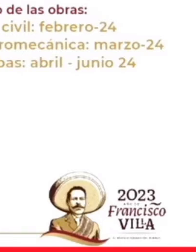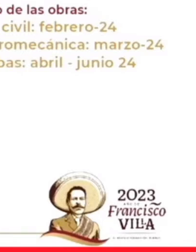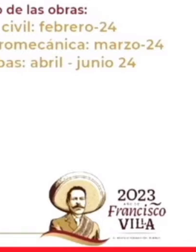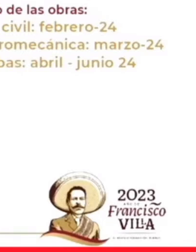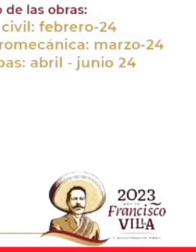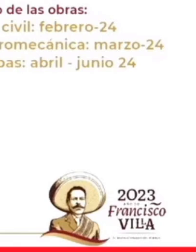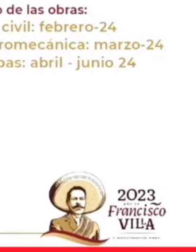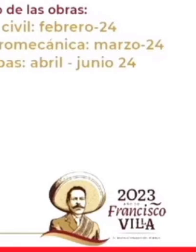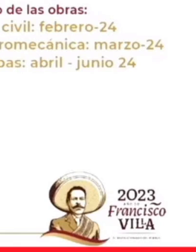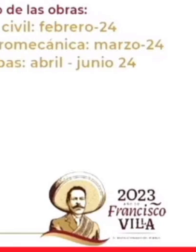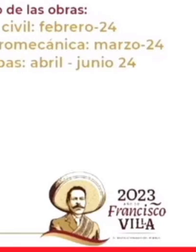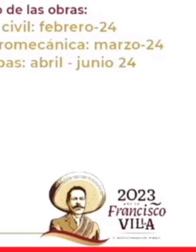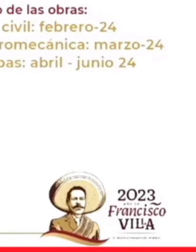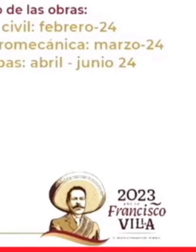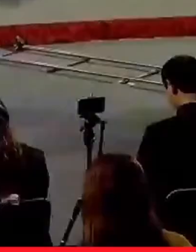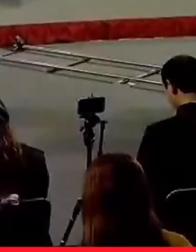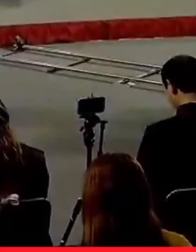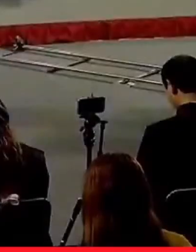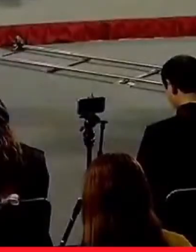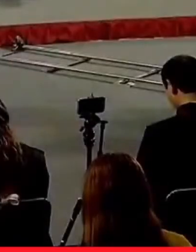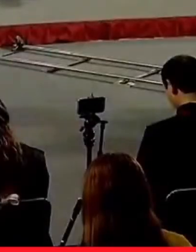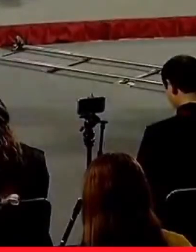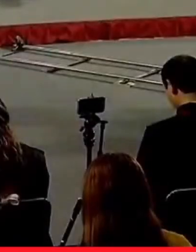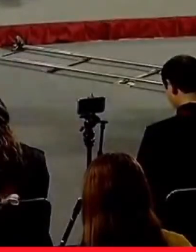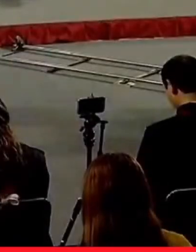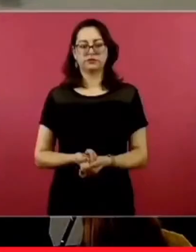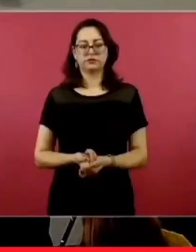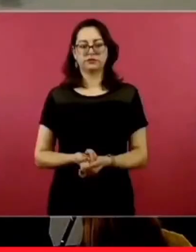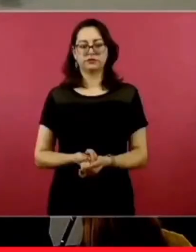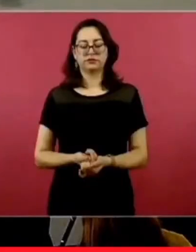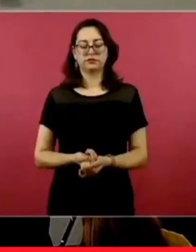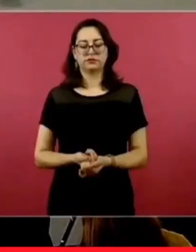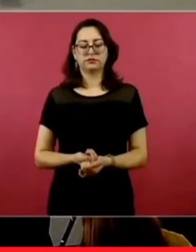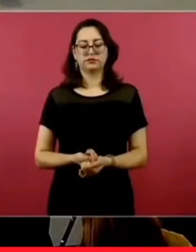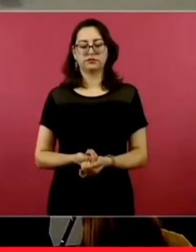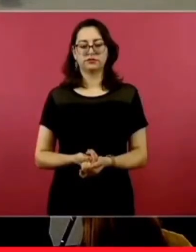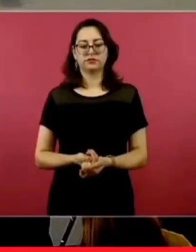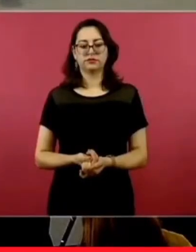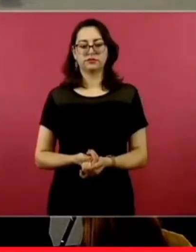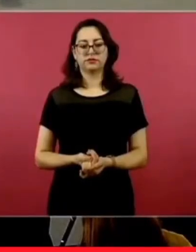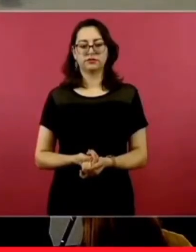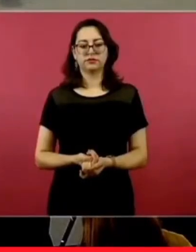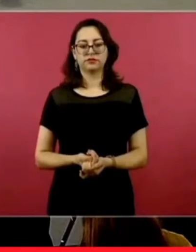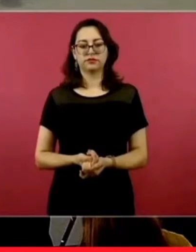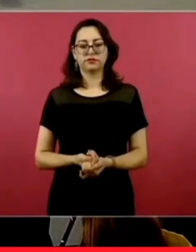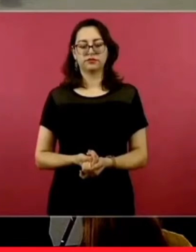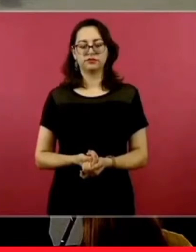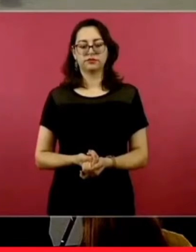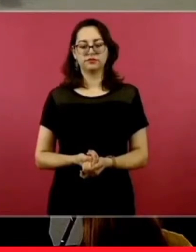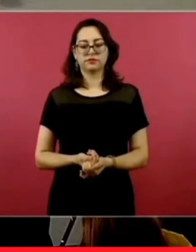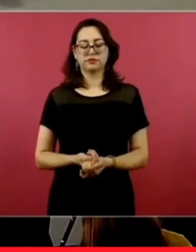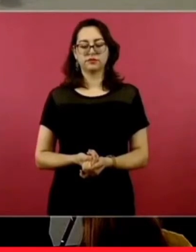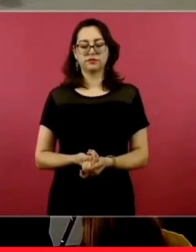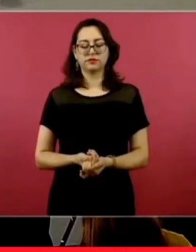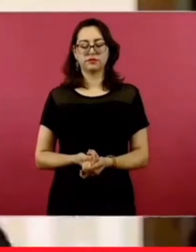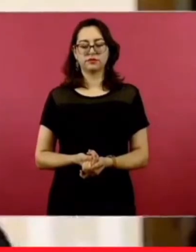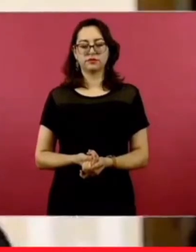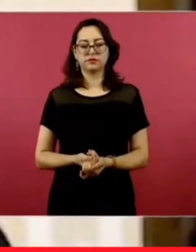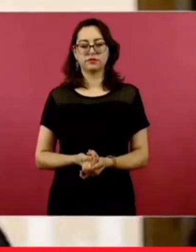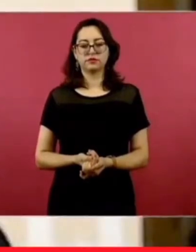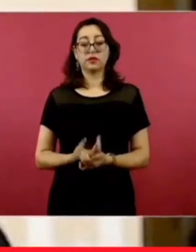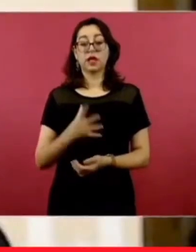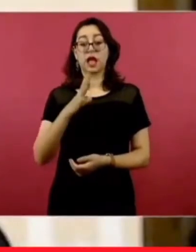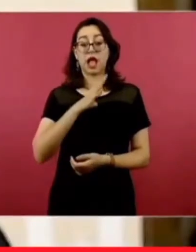y 11 a cargo del concesionario, dado que tenemos alcances independientes uno y otro.